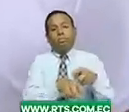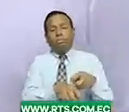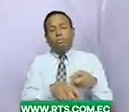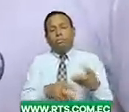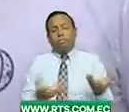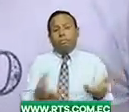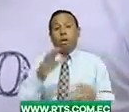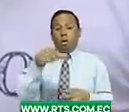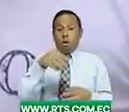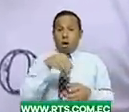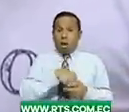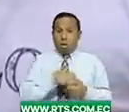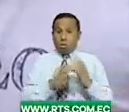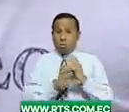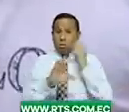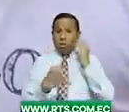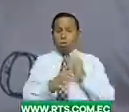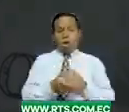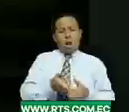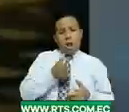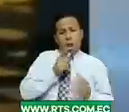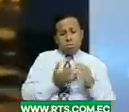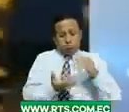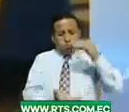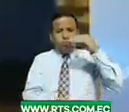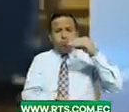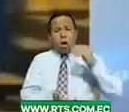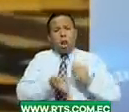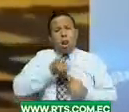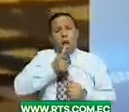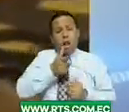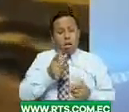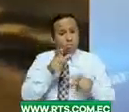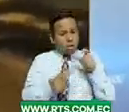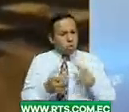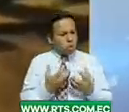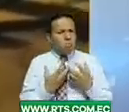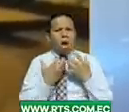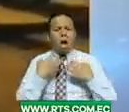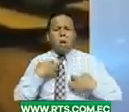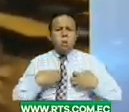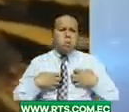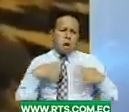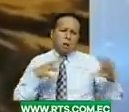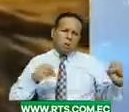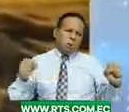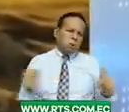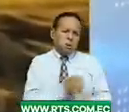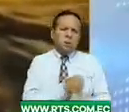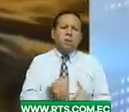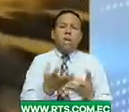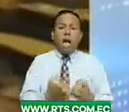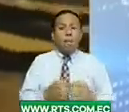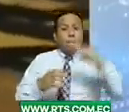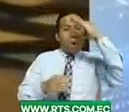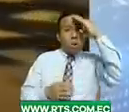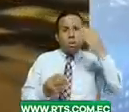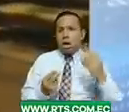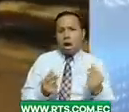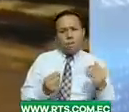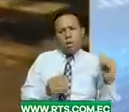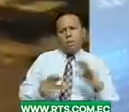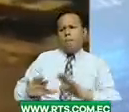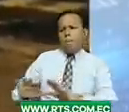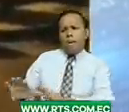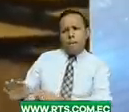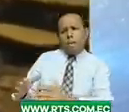ahí se metieron, pues, ahí vinieron la policía, gracias a Dios, y se lo llevó. Aparentemente el conductor del bus pretendía escapar de